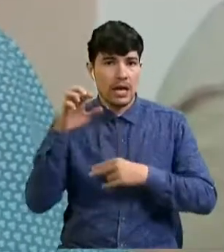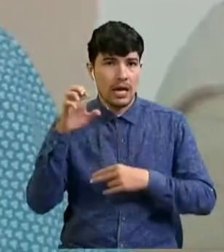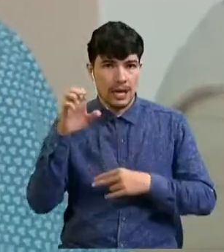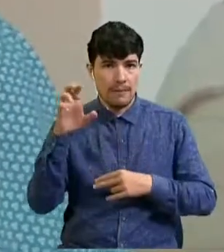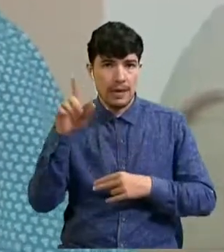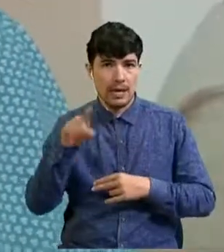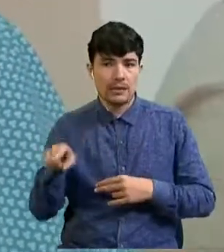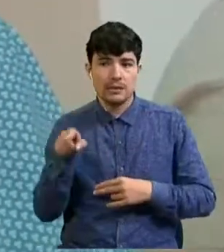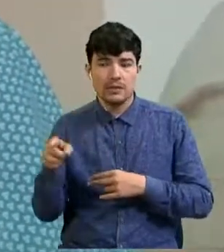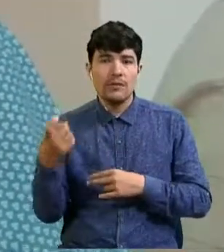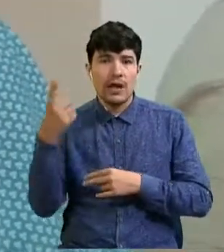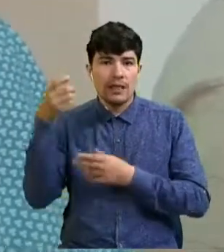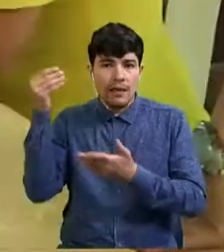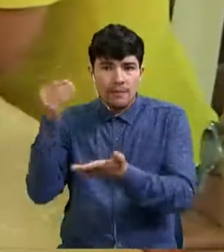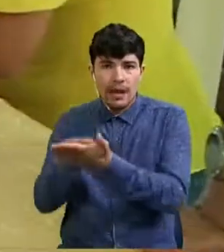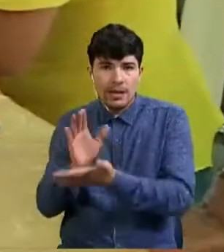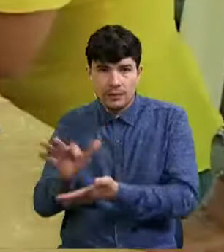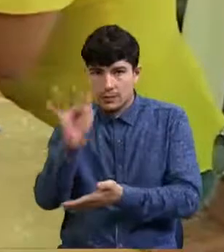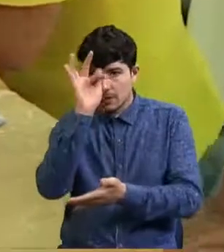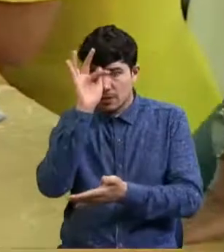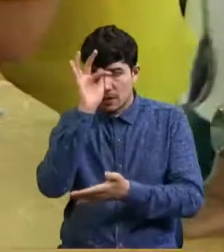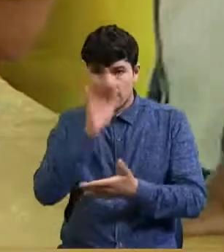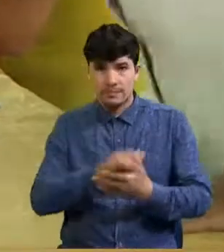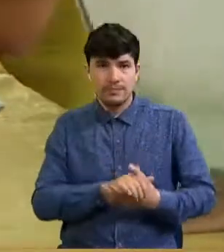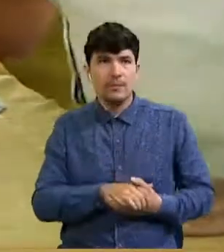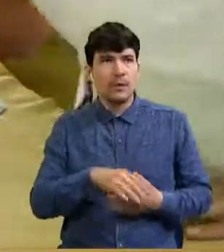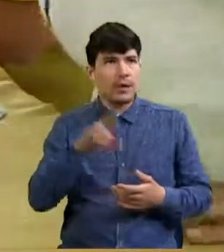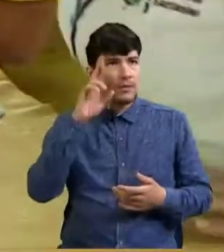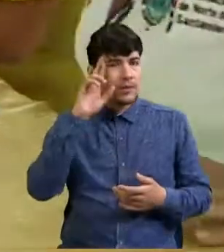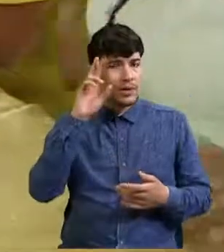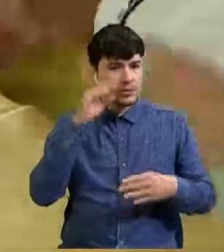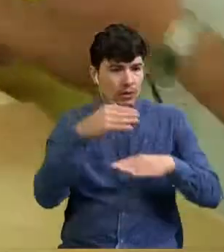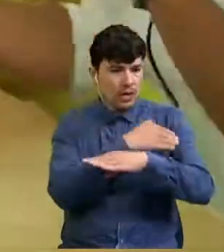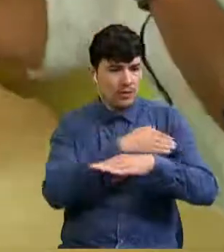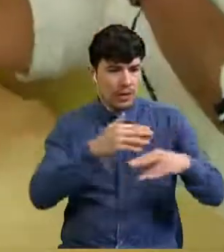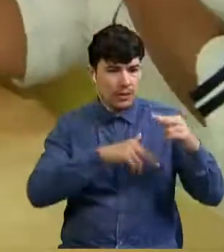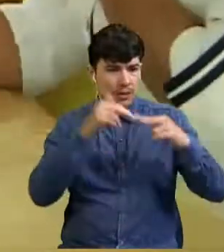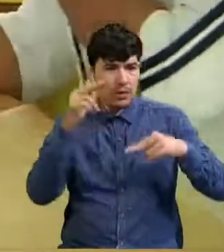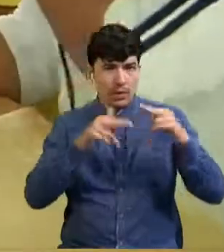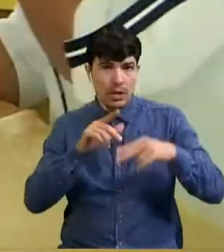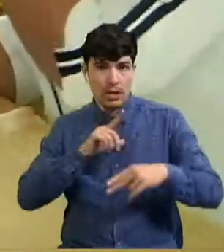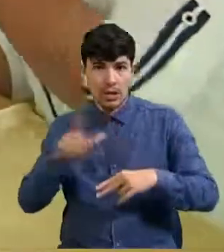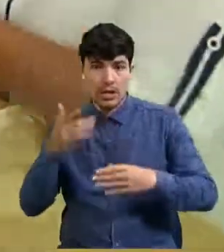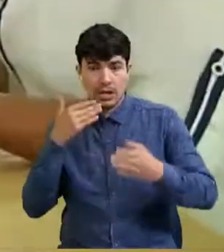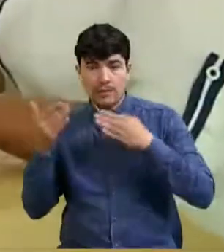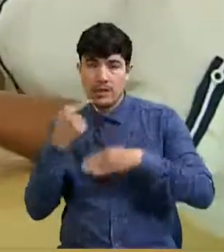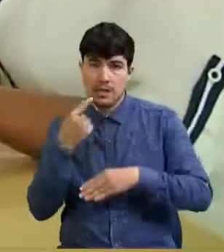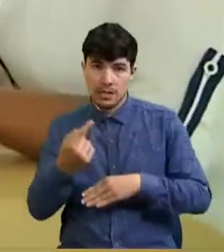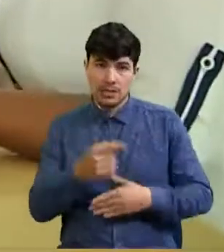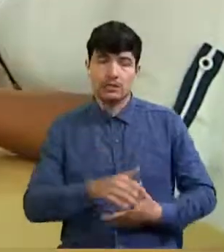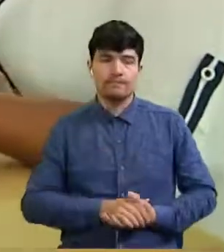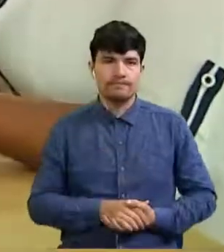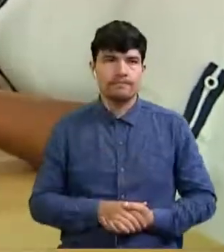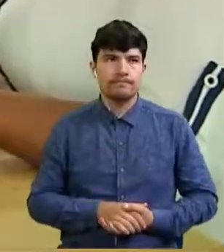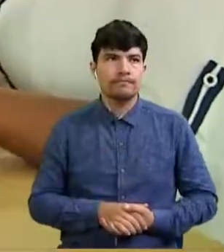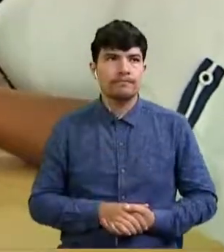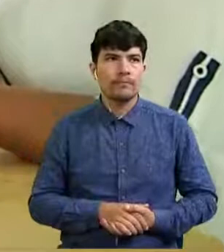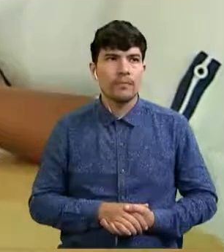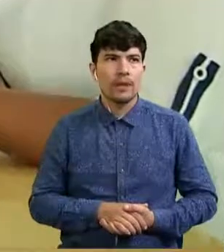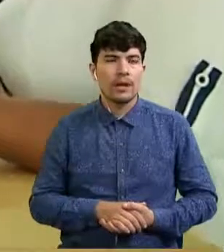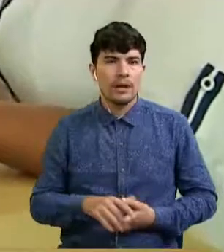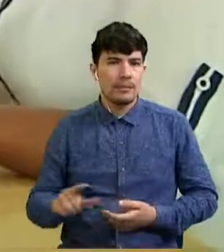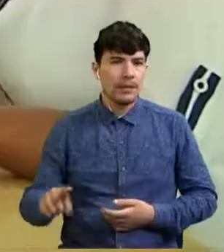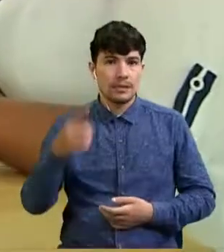grandes deudas con los hospitales en materia de vías e infraestructura los líderes han expresado su posición y la principal